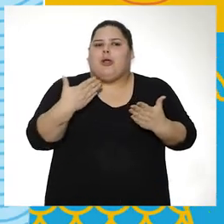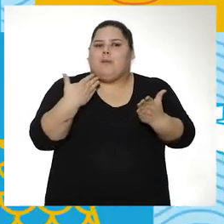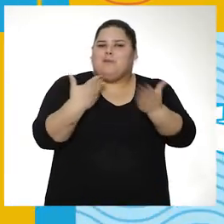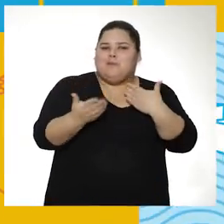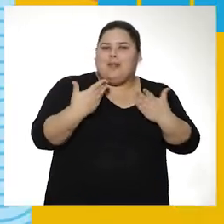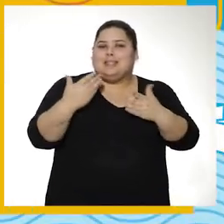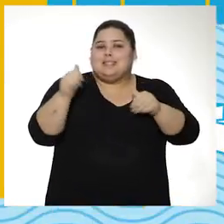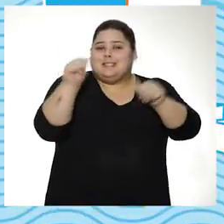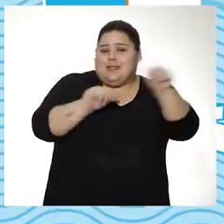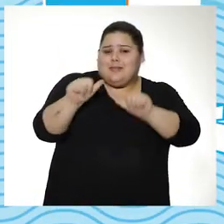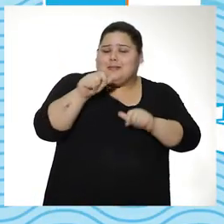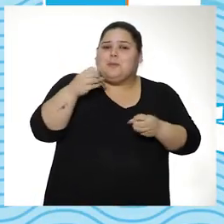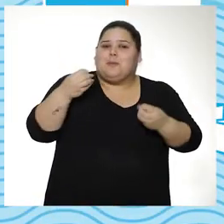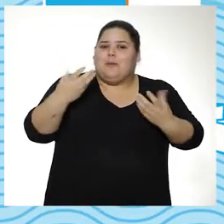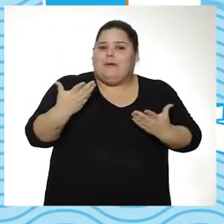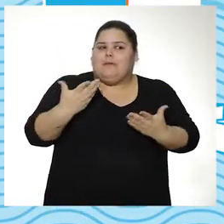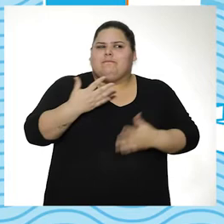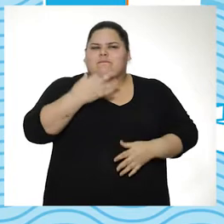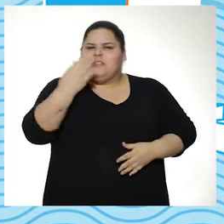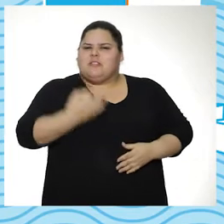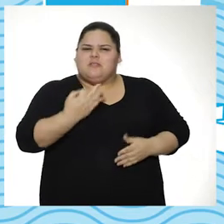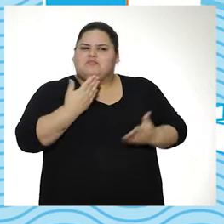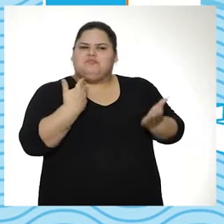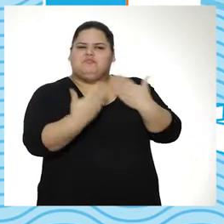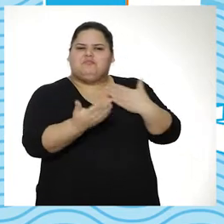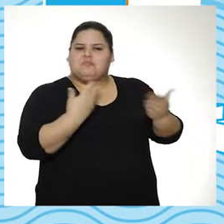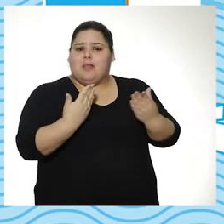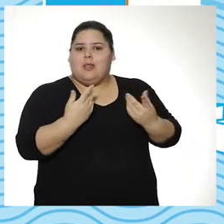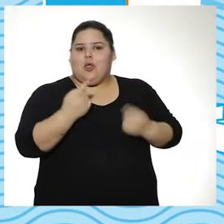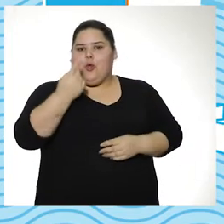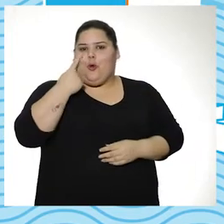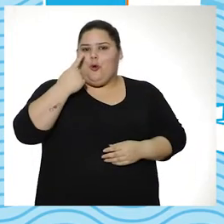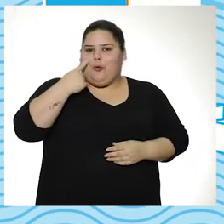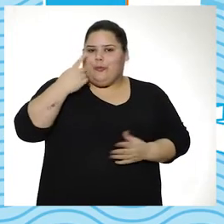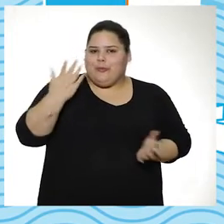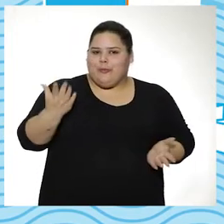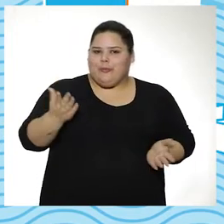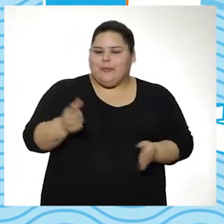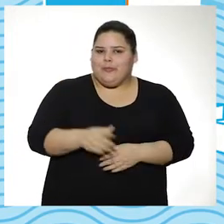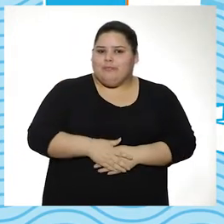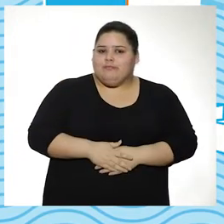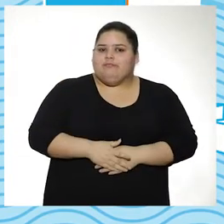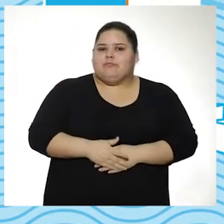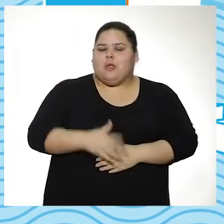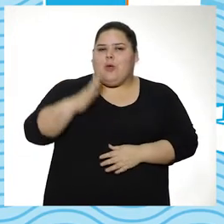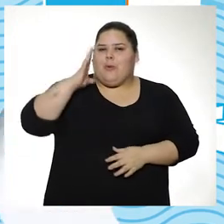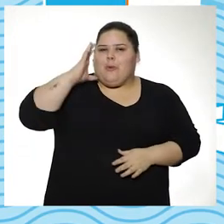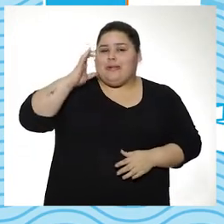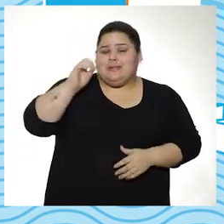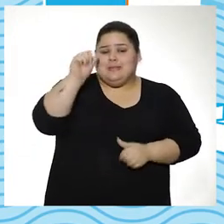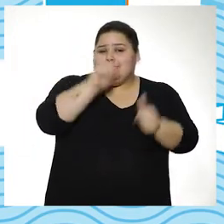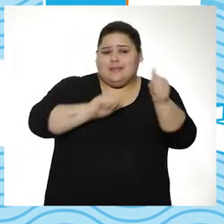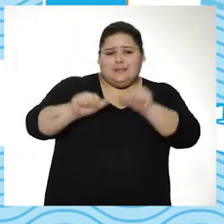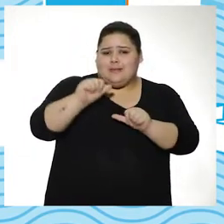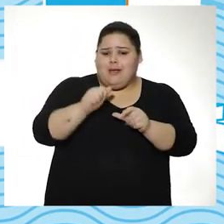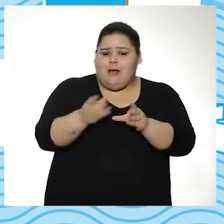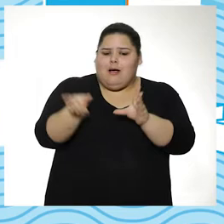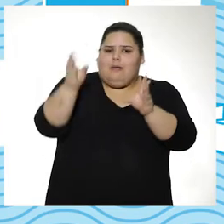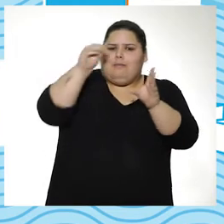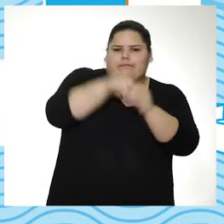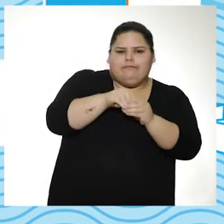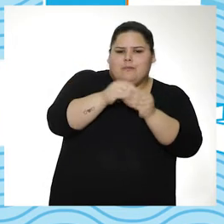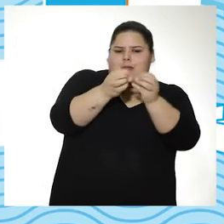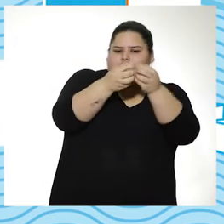qué bueno que estemos hablando de la ciencia, porque en realidad estamos hablando del conocimiento. Y tener en cuenta que la